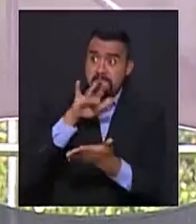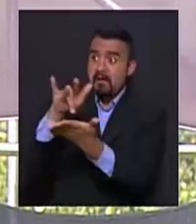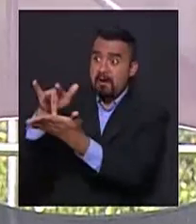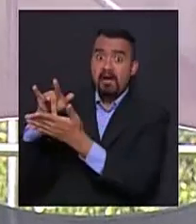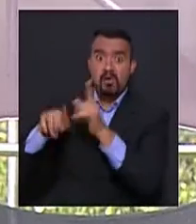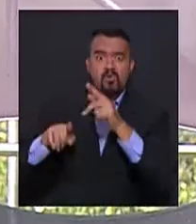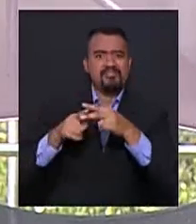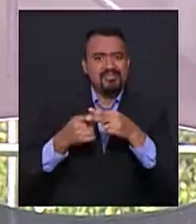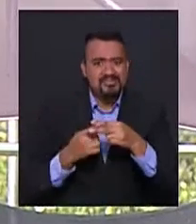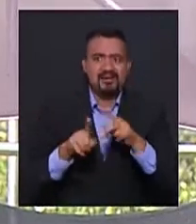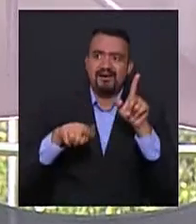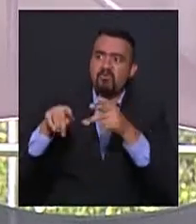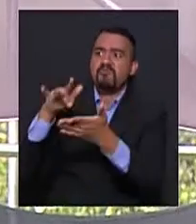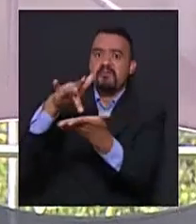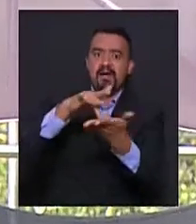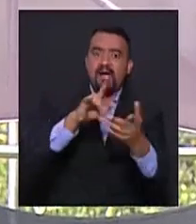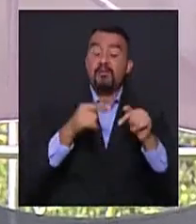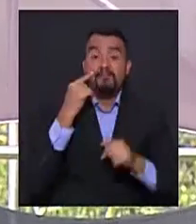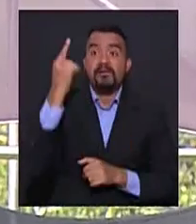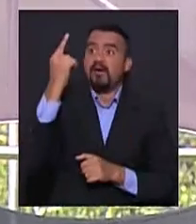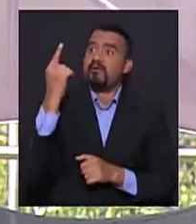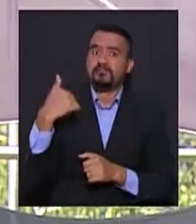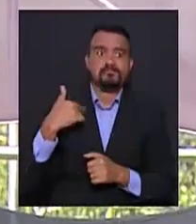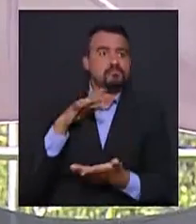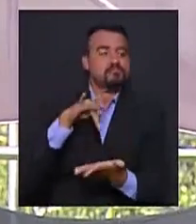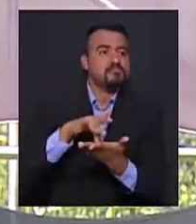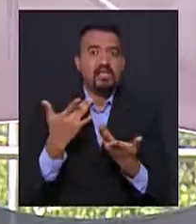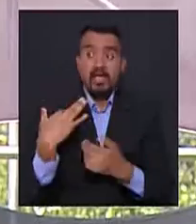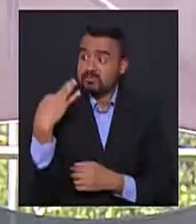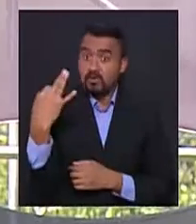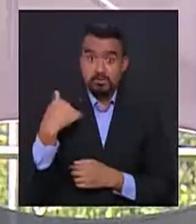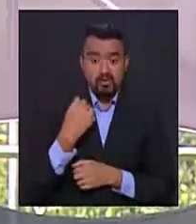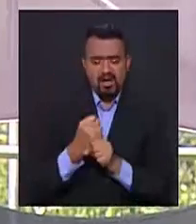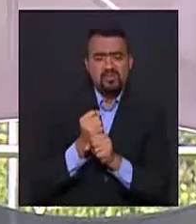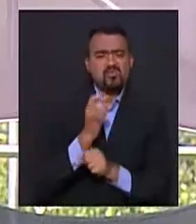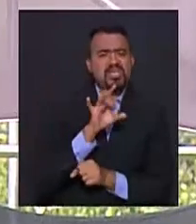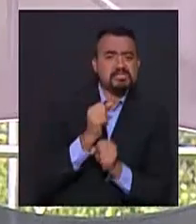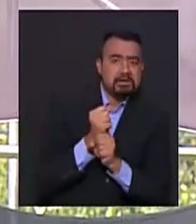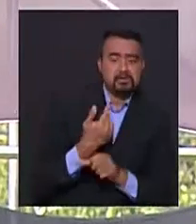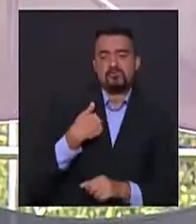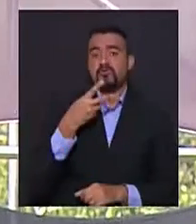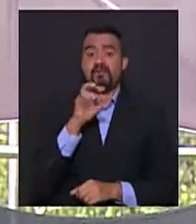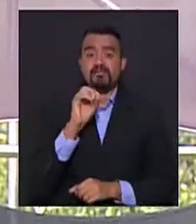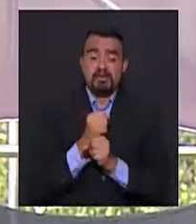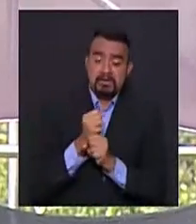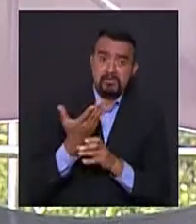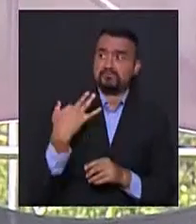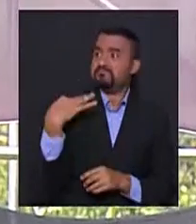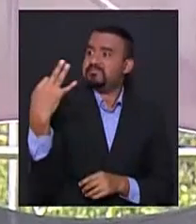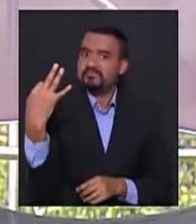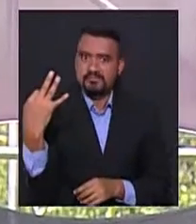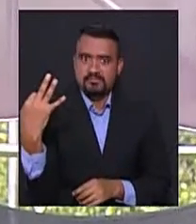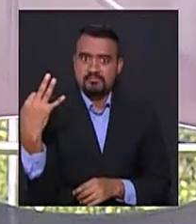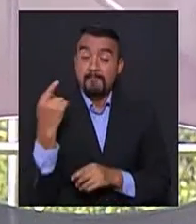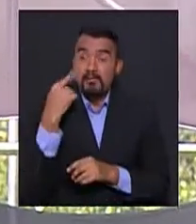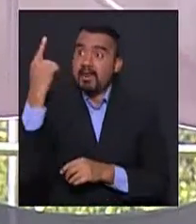han manifestado que es la primera vez que salen de sus barrios. Jóvenes de 15, 20 años que no sabían que existía un mundo más